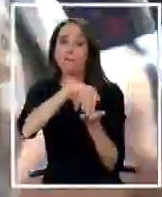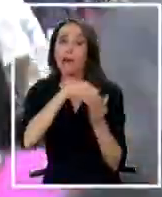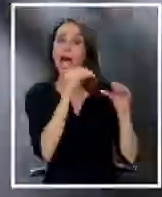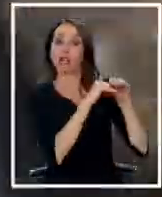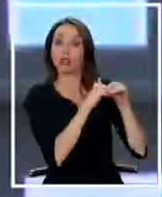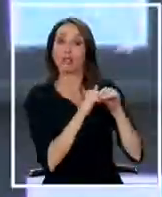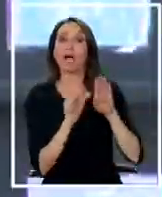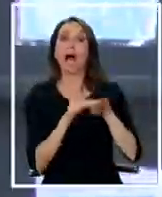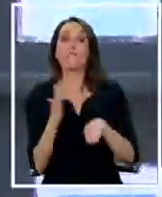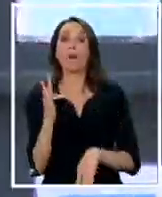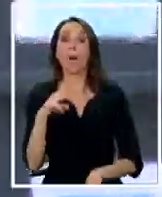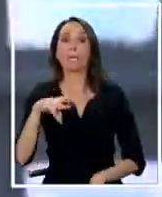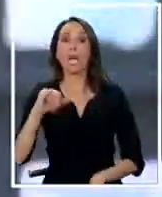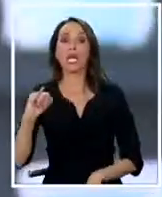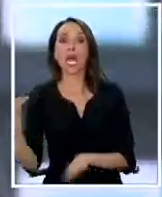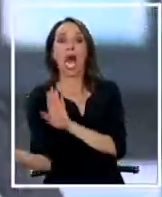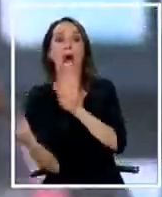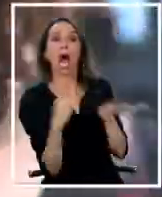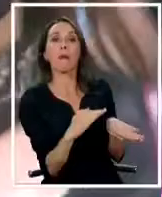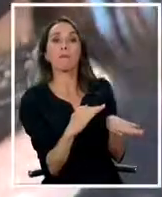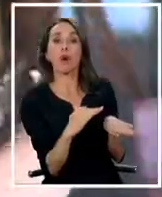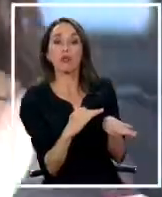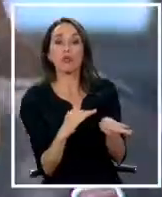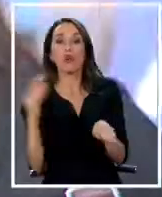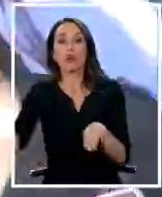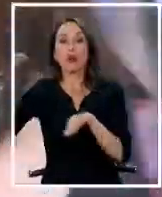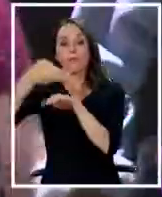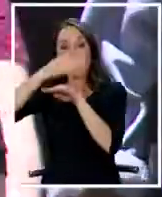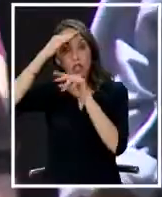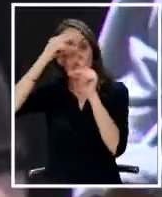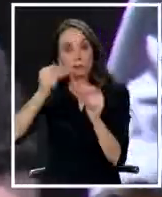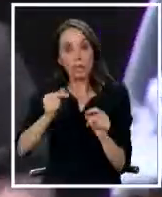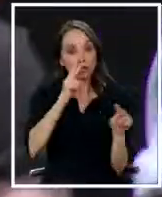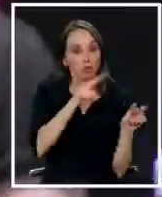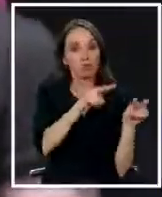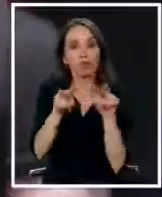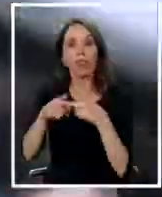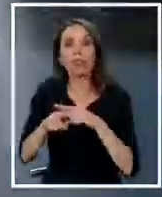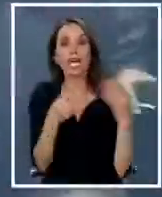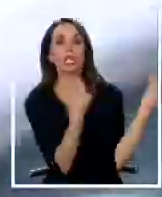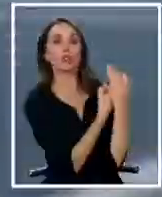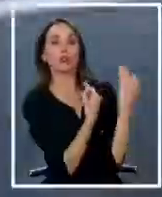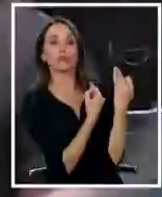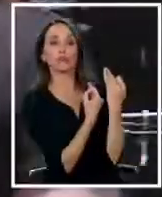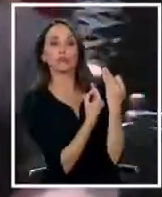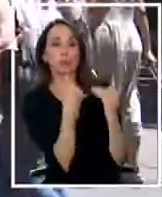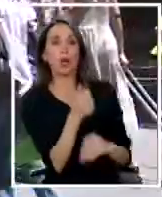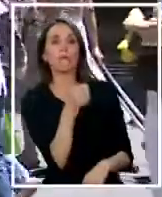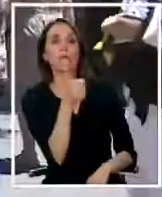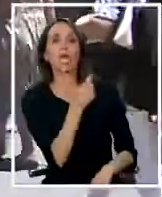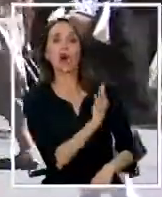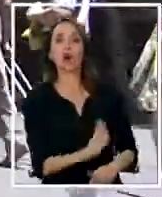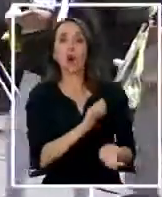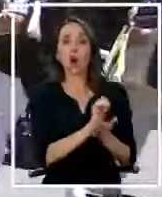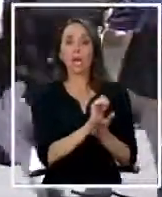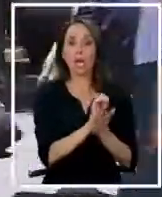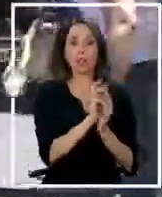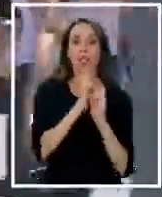por el Fondo Monetario Internacional tras una visita técnica a Chile, donde destacaron la reacción adecuada ante las presiones